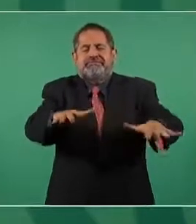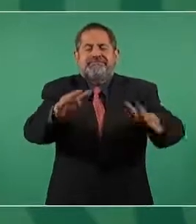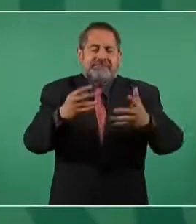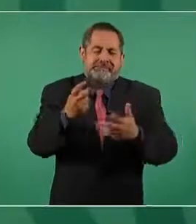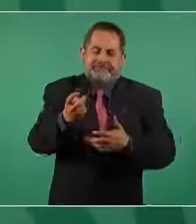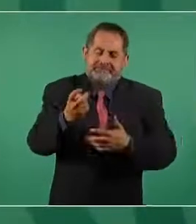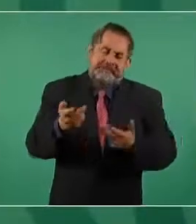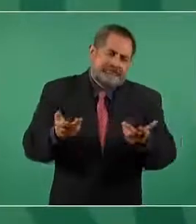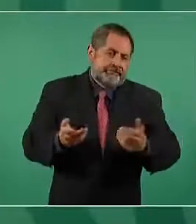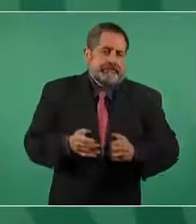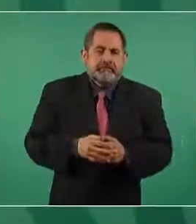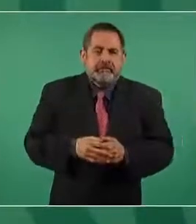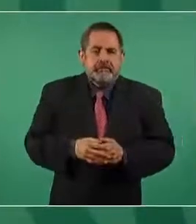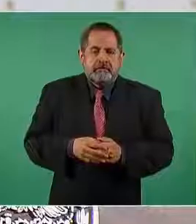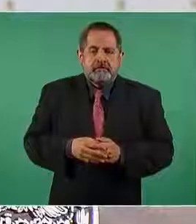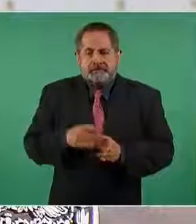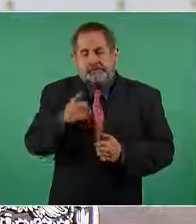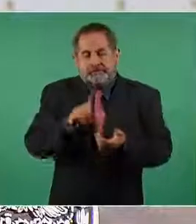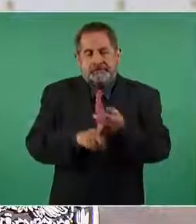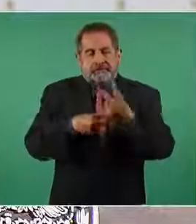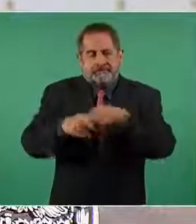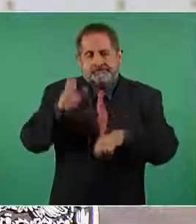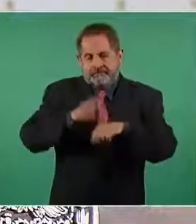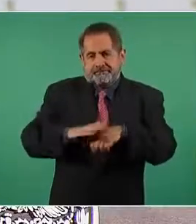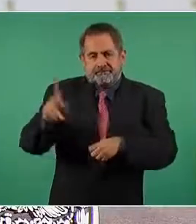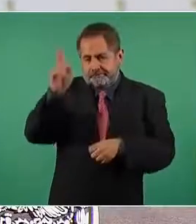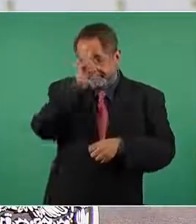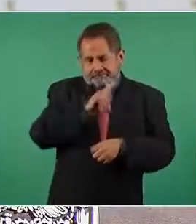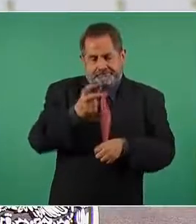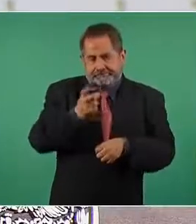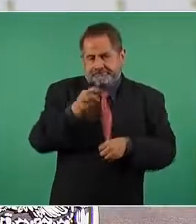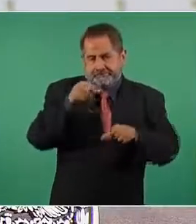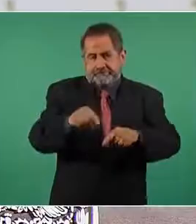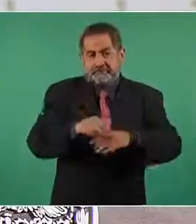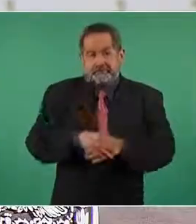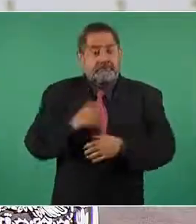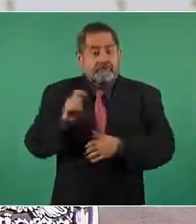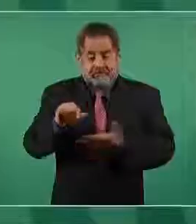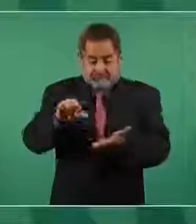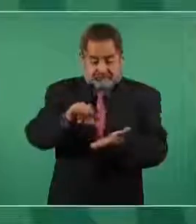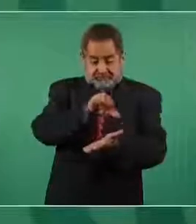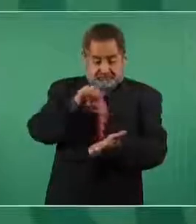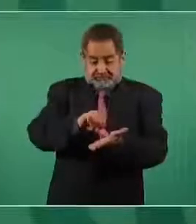y ahí se produjo mayor inundación. Es el centro